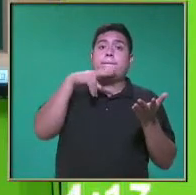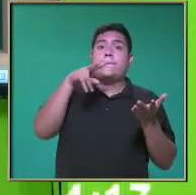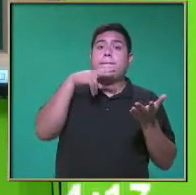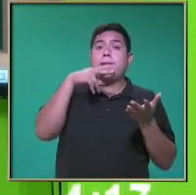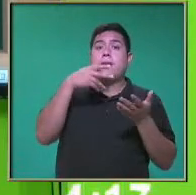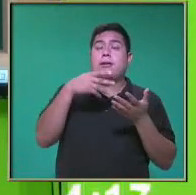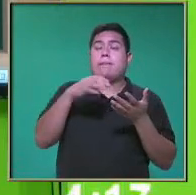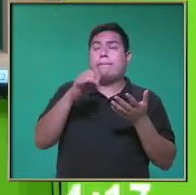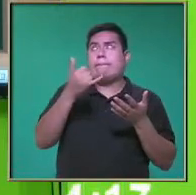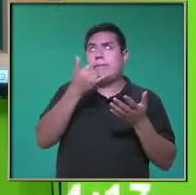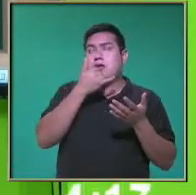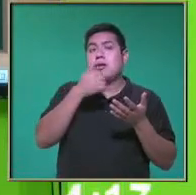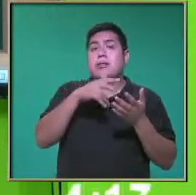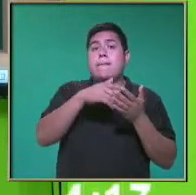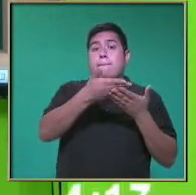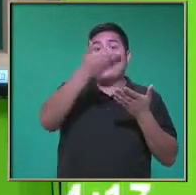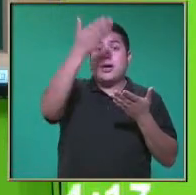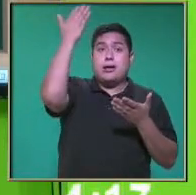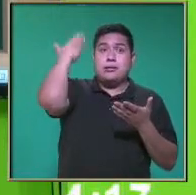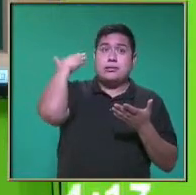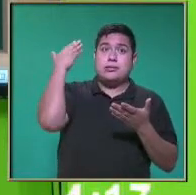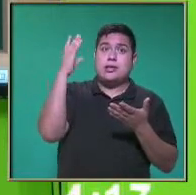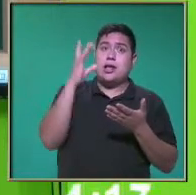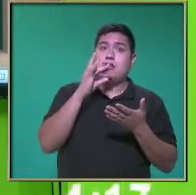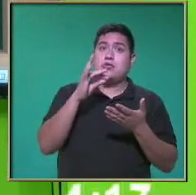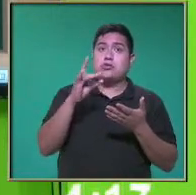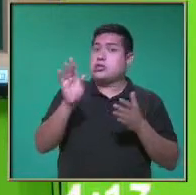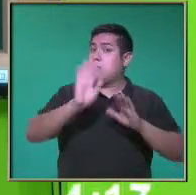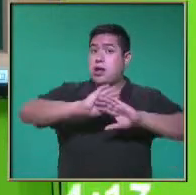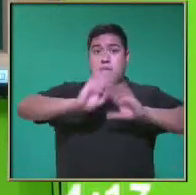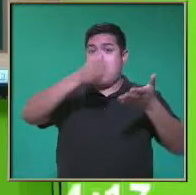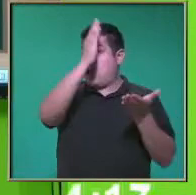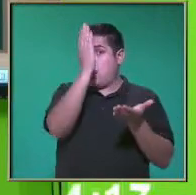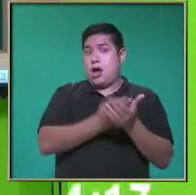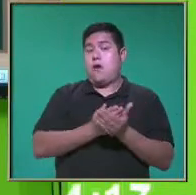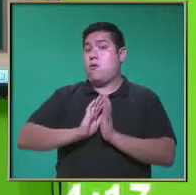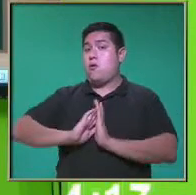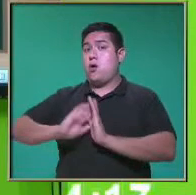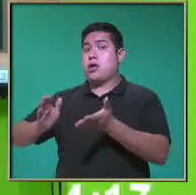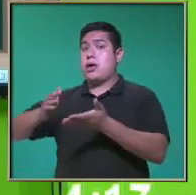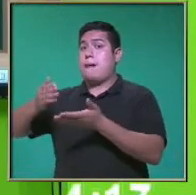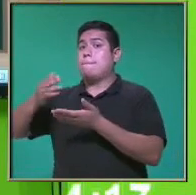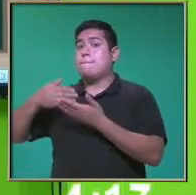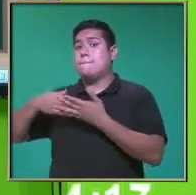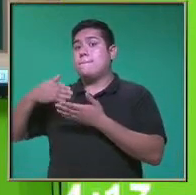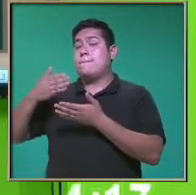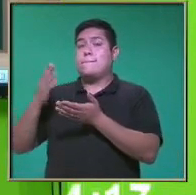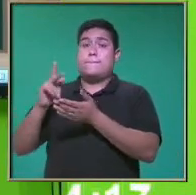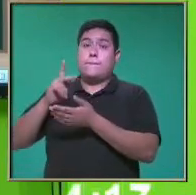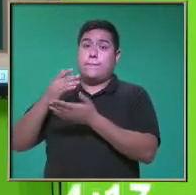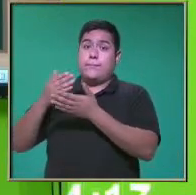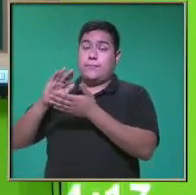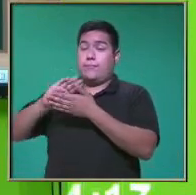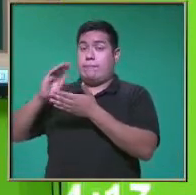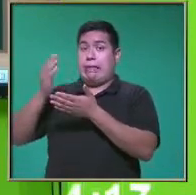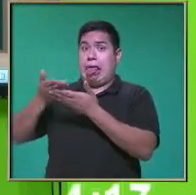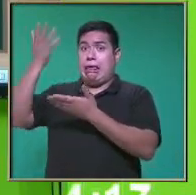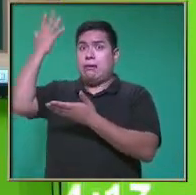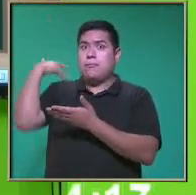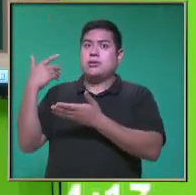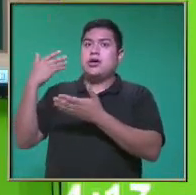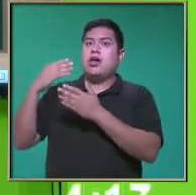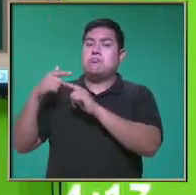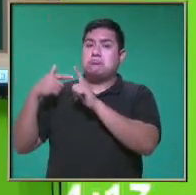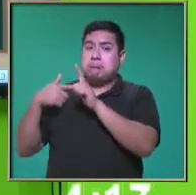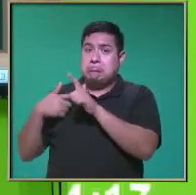Past Continuous. Vamos a revisar la diferencia entre el pasado simple y el pasado continuo. First, we have Simple Past Tense. To form